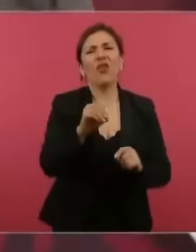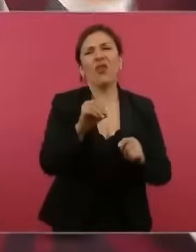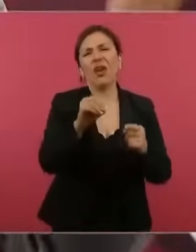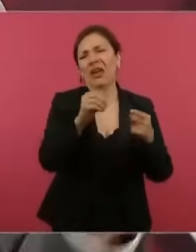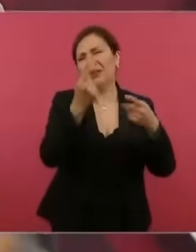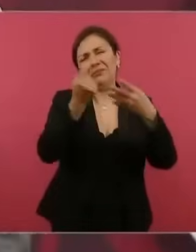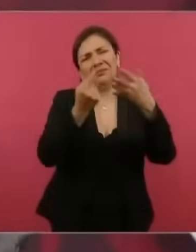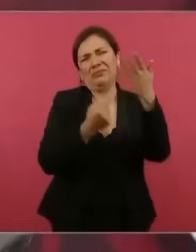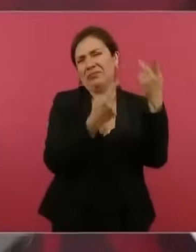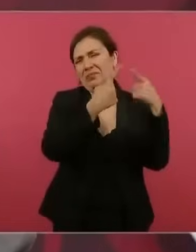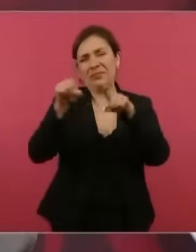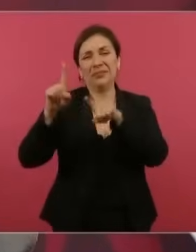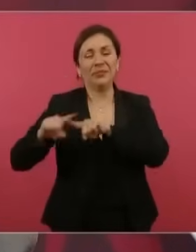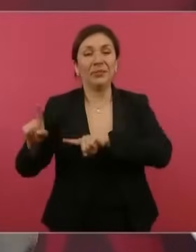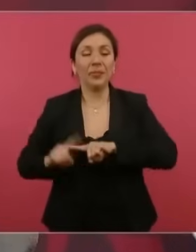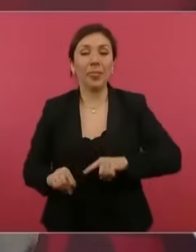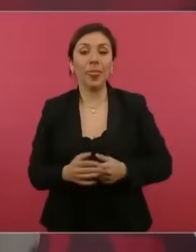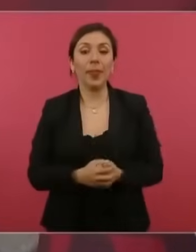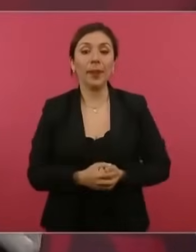todos